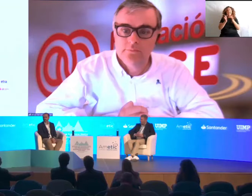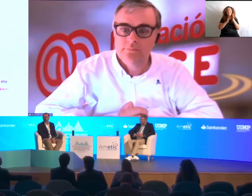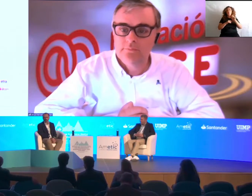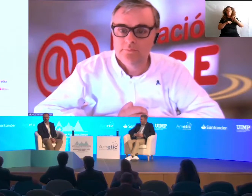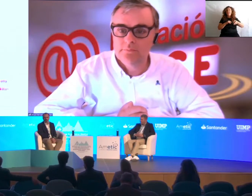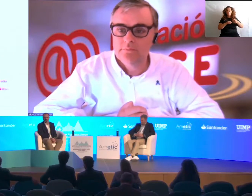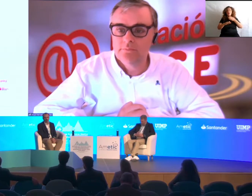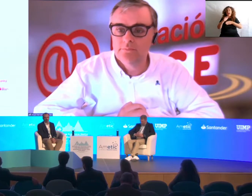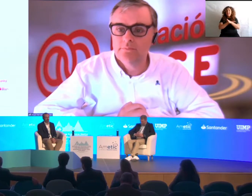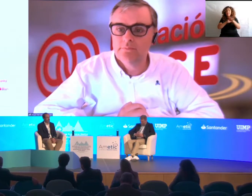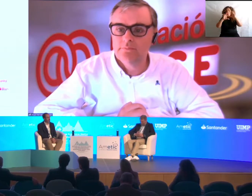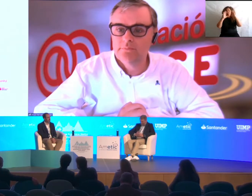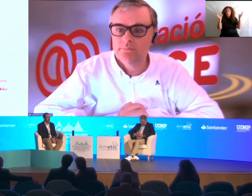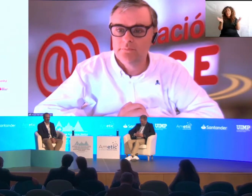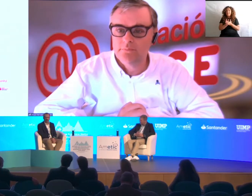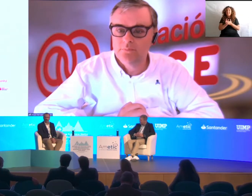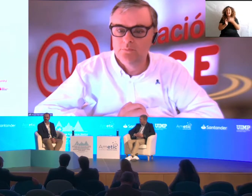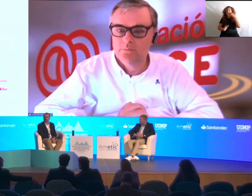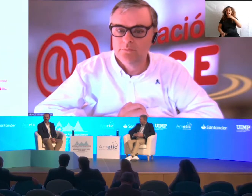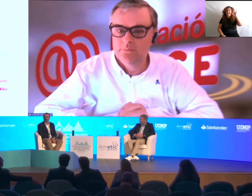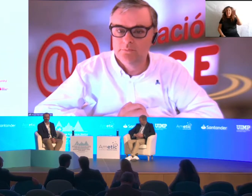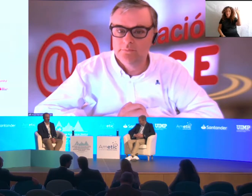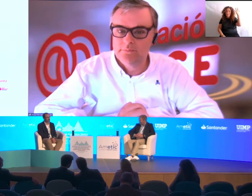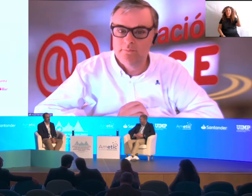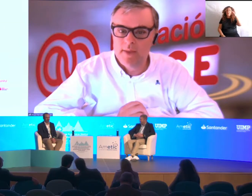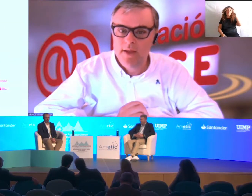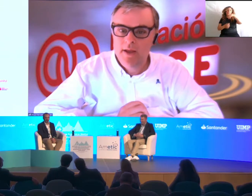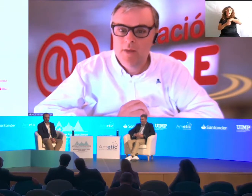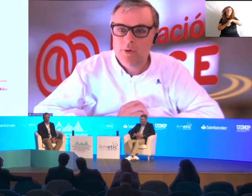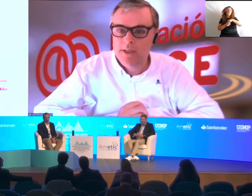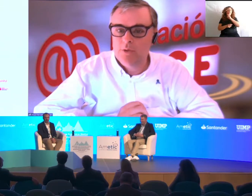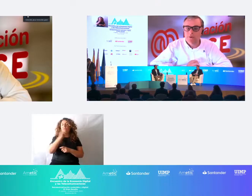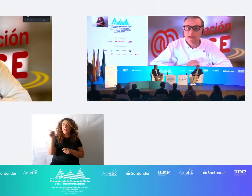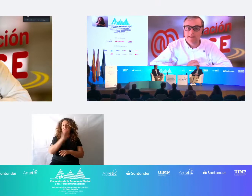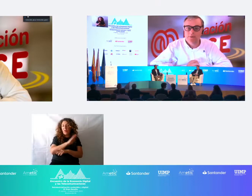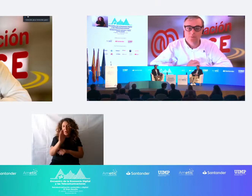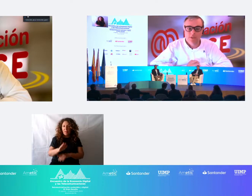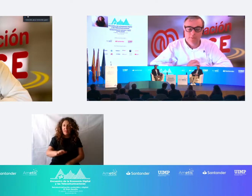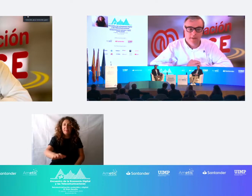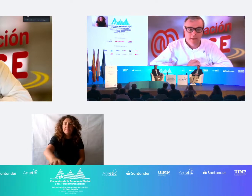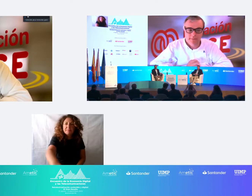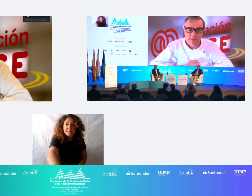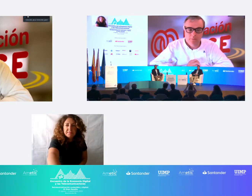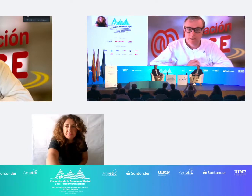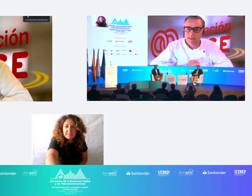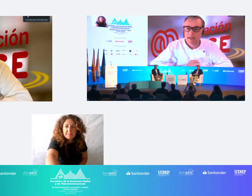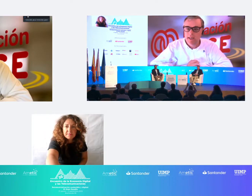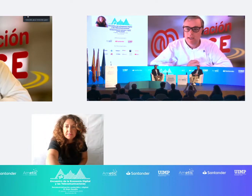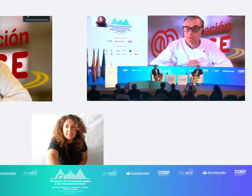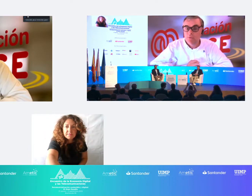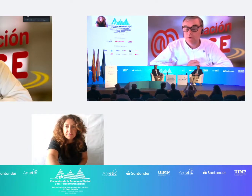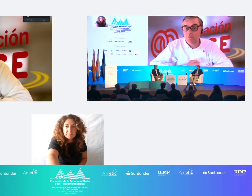innovación en la fundación 11 y nada cuando queráis pues bueno ya todos muchísimas gracias parco por esta